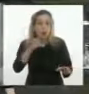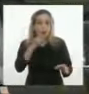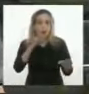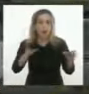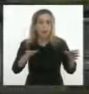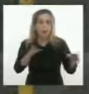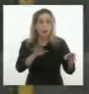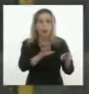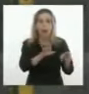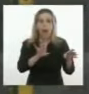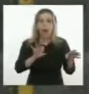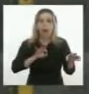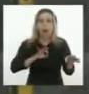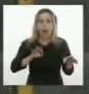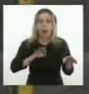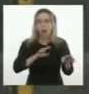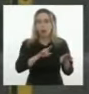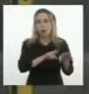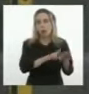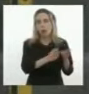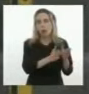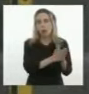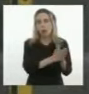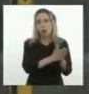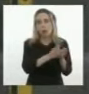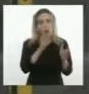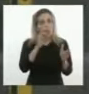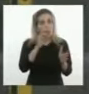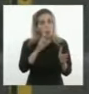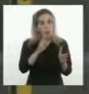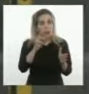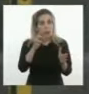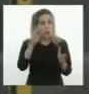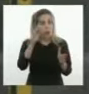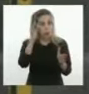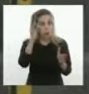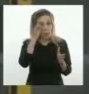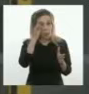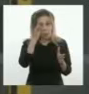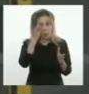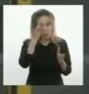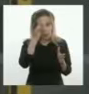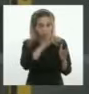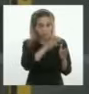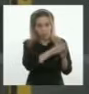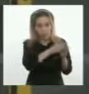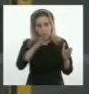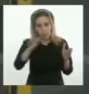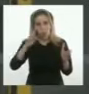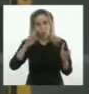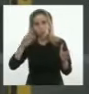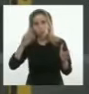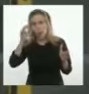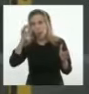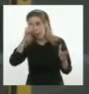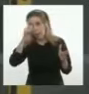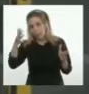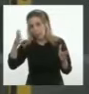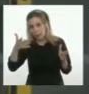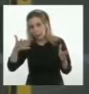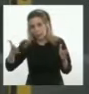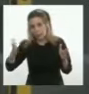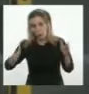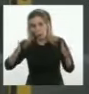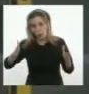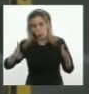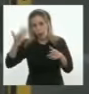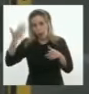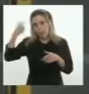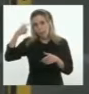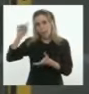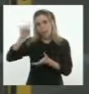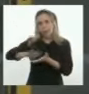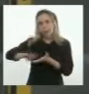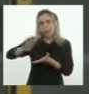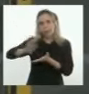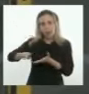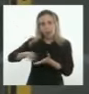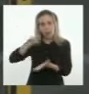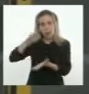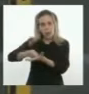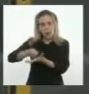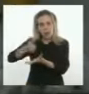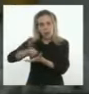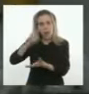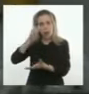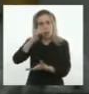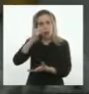año 2020 este año y el 2025 la argentina estaba comprometida a pagar 48.000